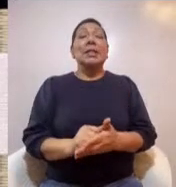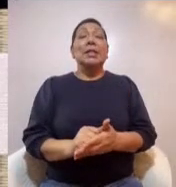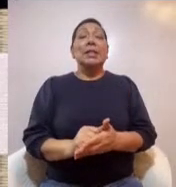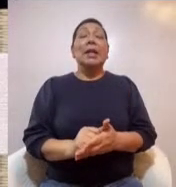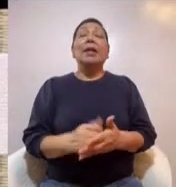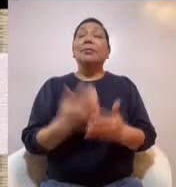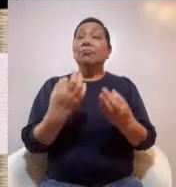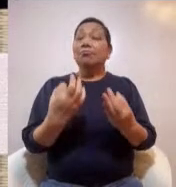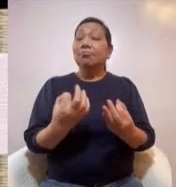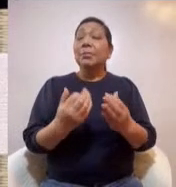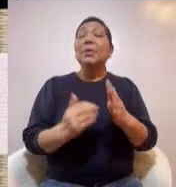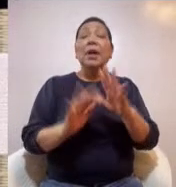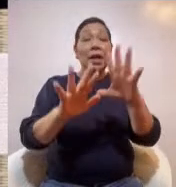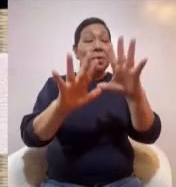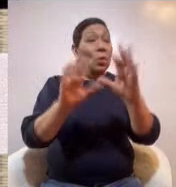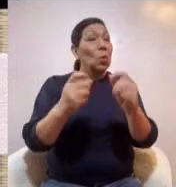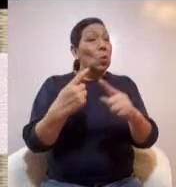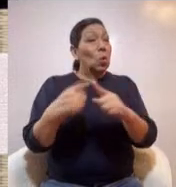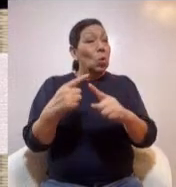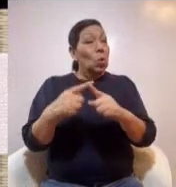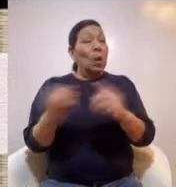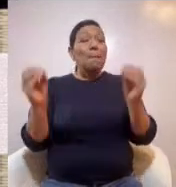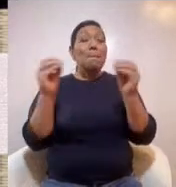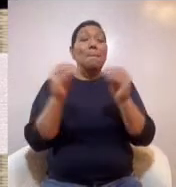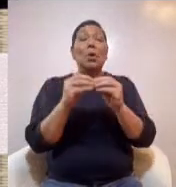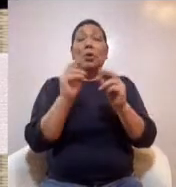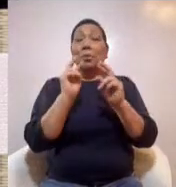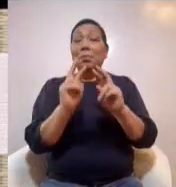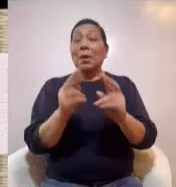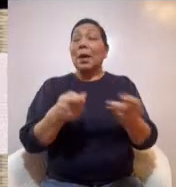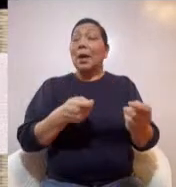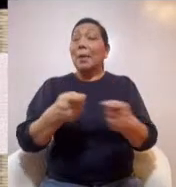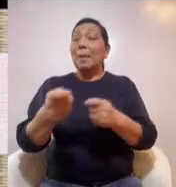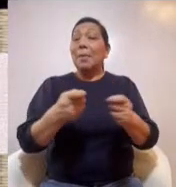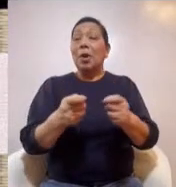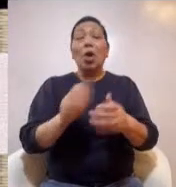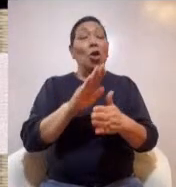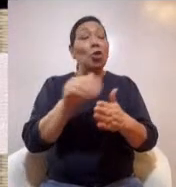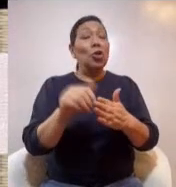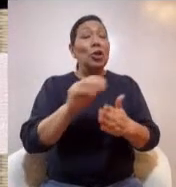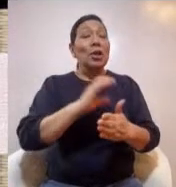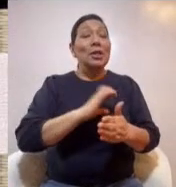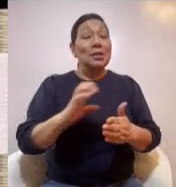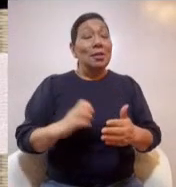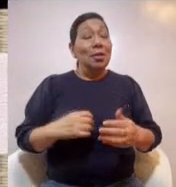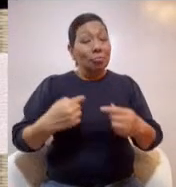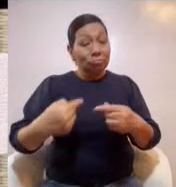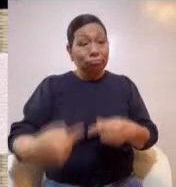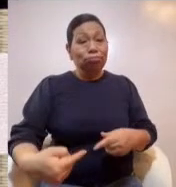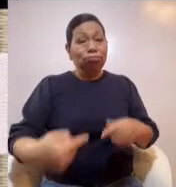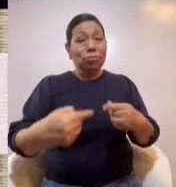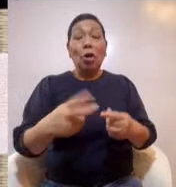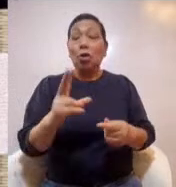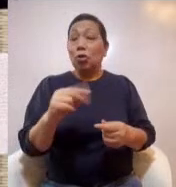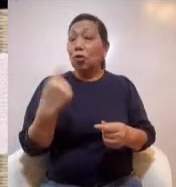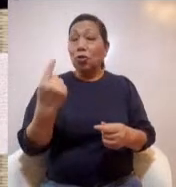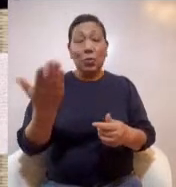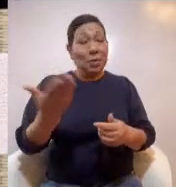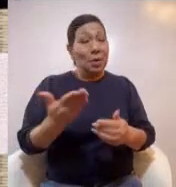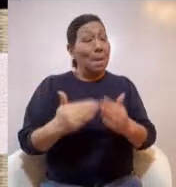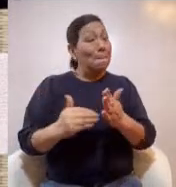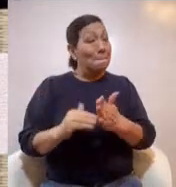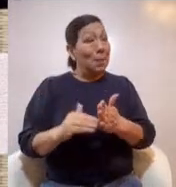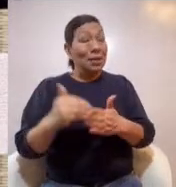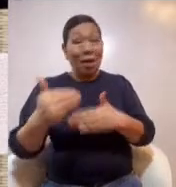proponen, y la evaluación es multilateral porque la mirada del mecanismo es que todos los estados tienen desafíos. No son